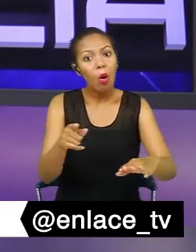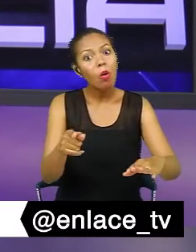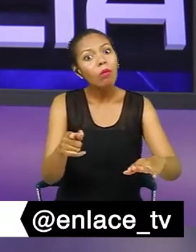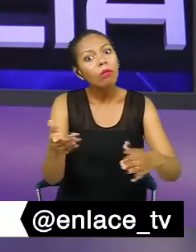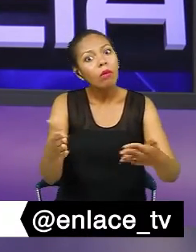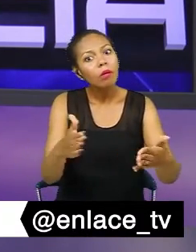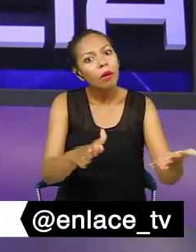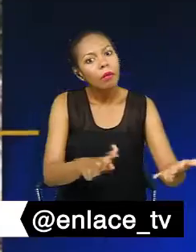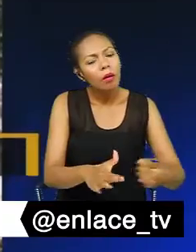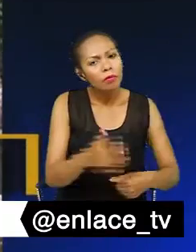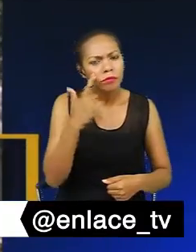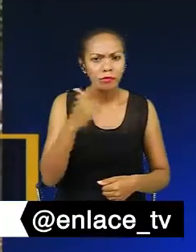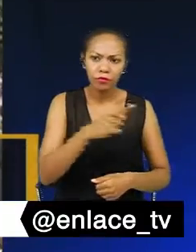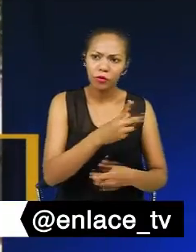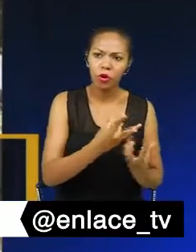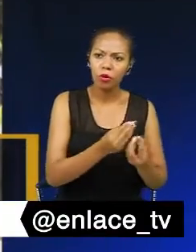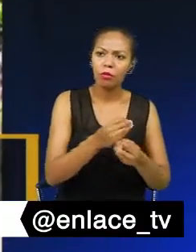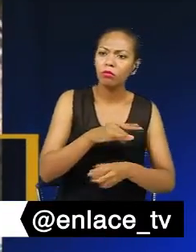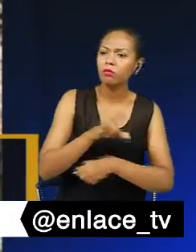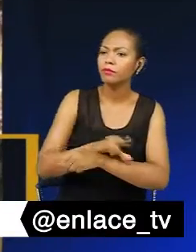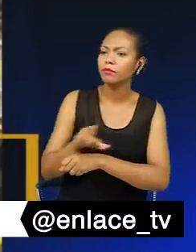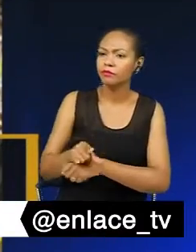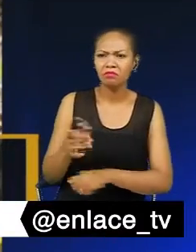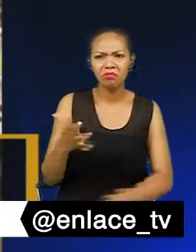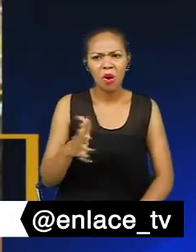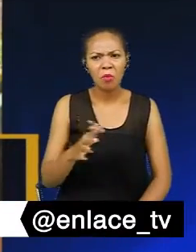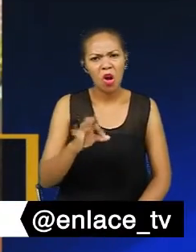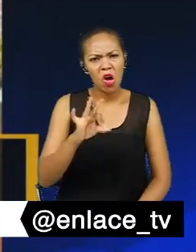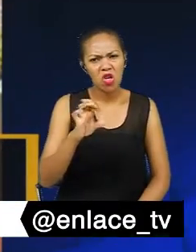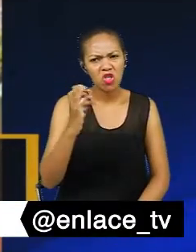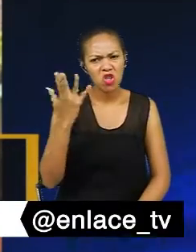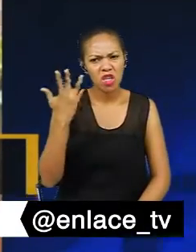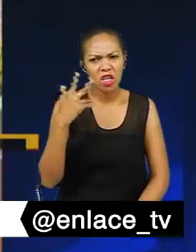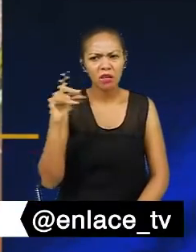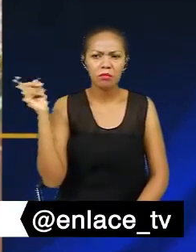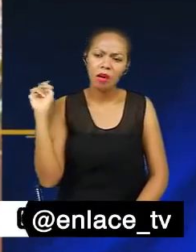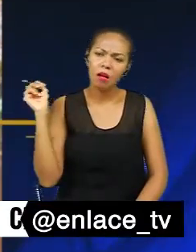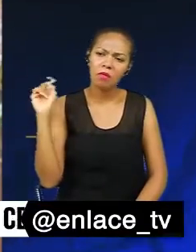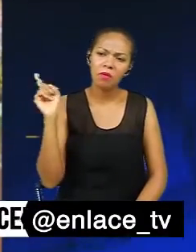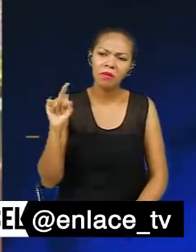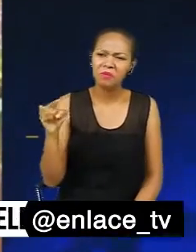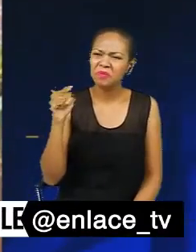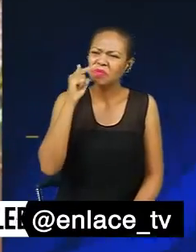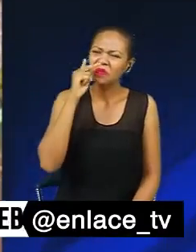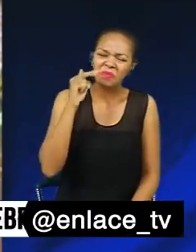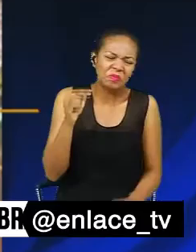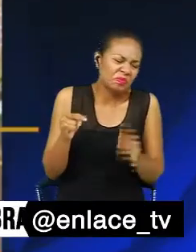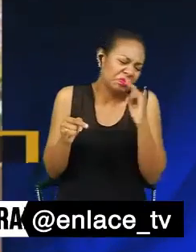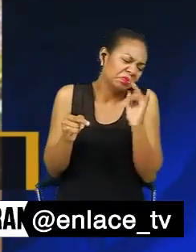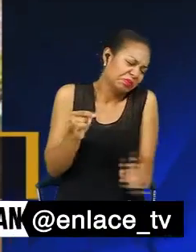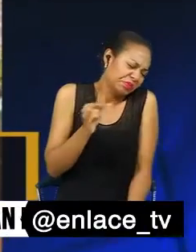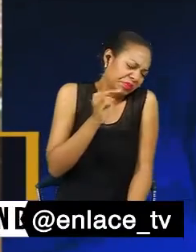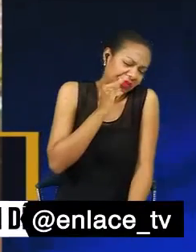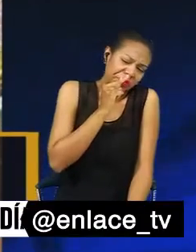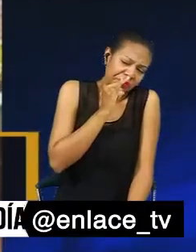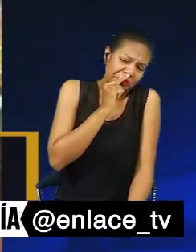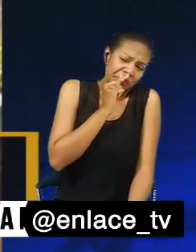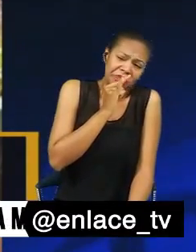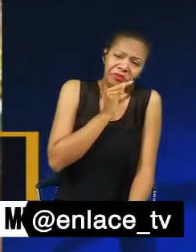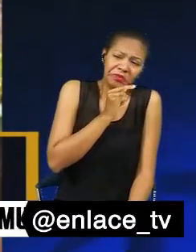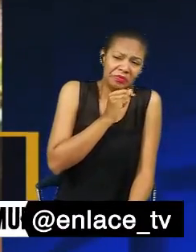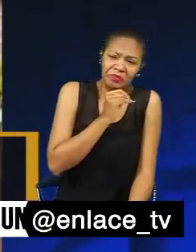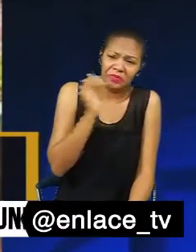afectada. Desde hace aproximadamente 8 días, los habitantes afirman han convivido con olores insoportables por cuenta de los más de 3.000 peces